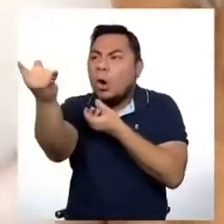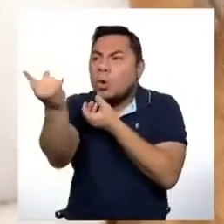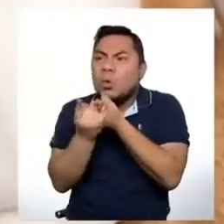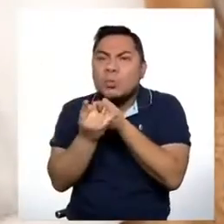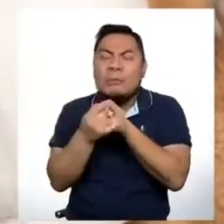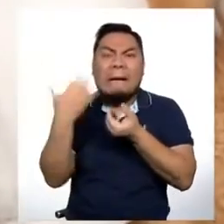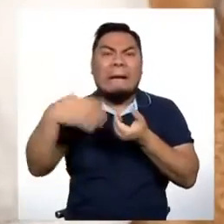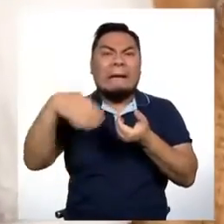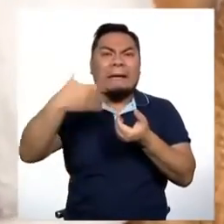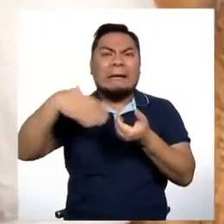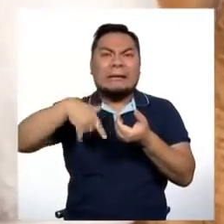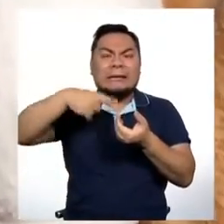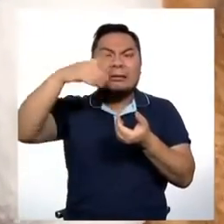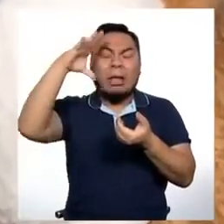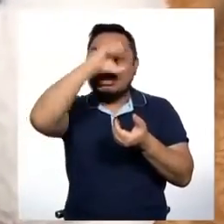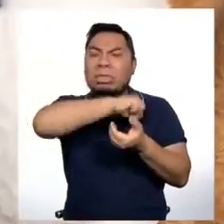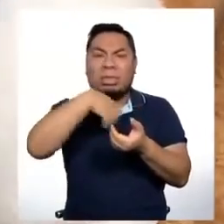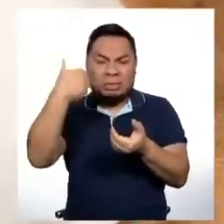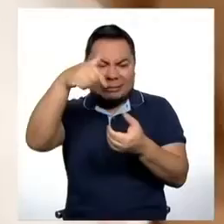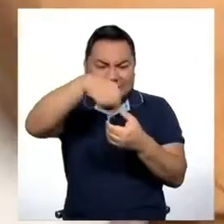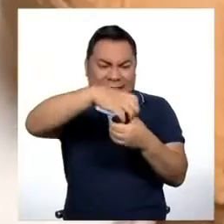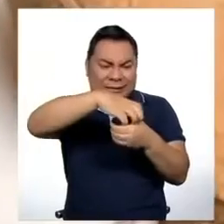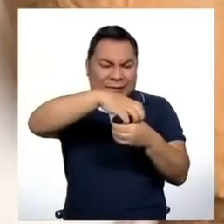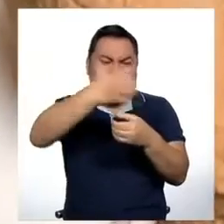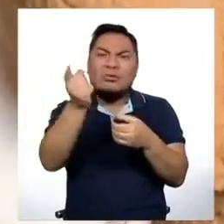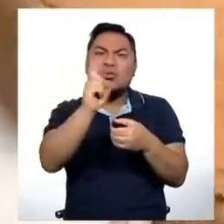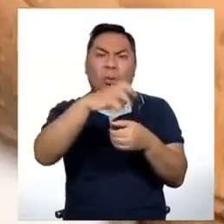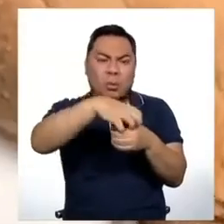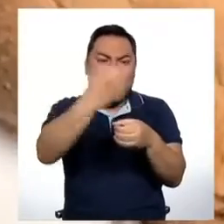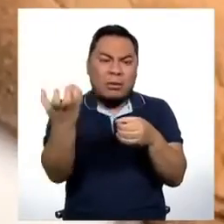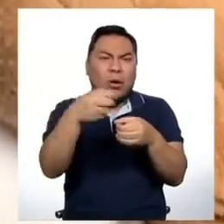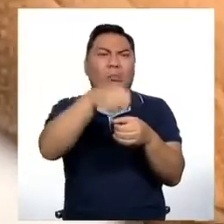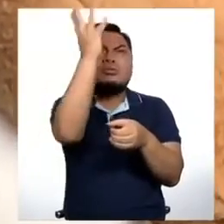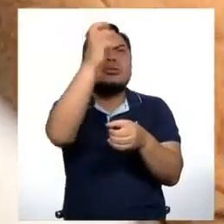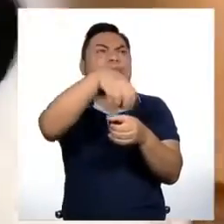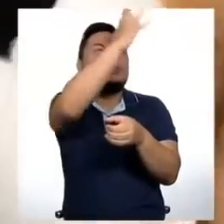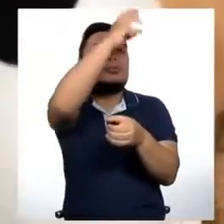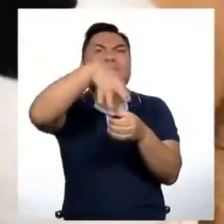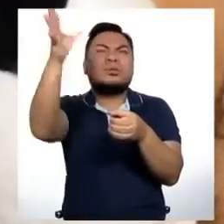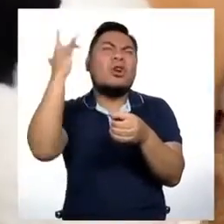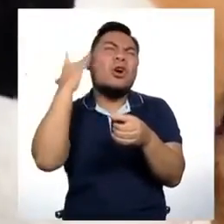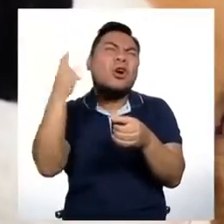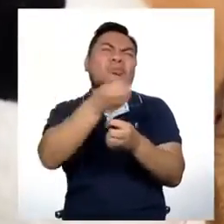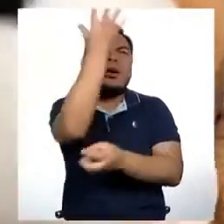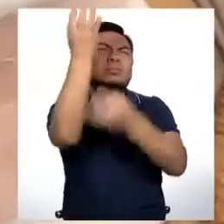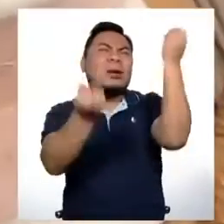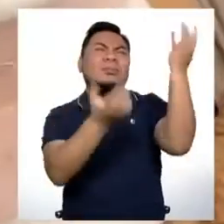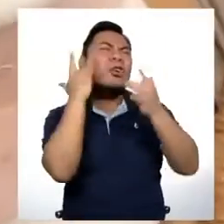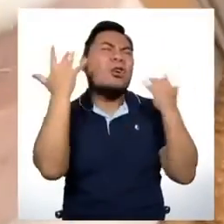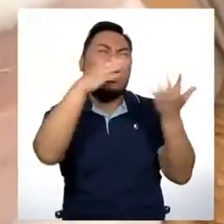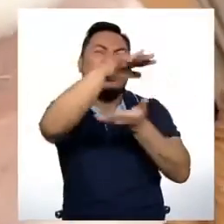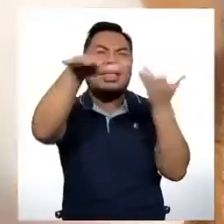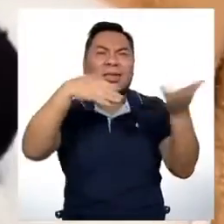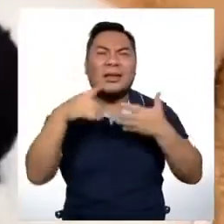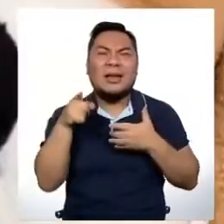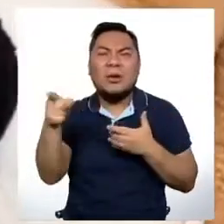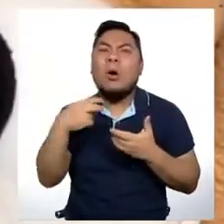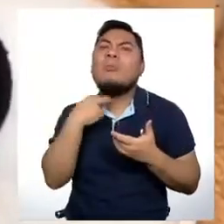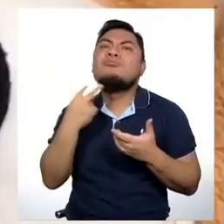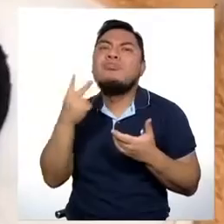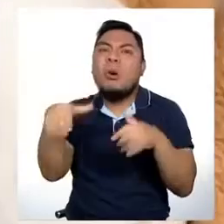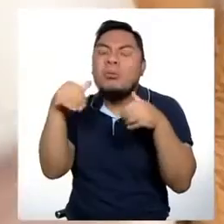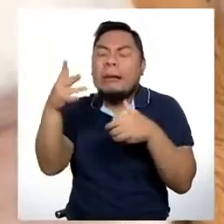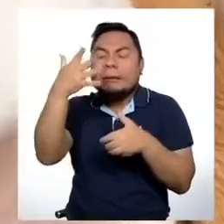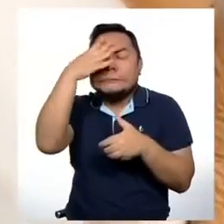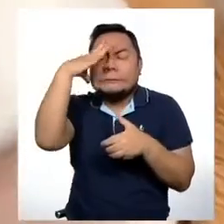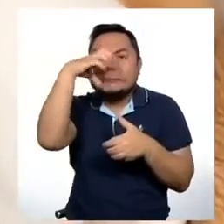botella. La voy... ¡Ah, no! No la puedo abrir, porque si no... ¡Ah, sería un gran ruido con todos los sonidos que tengo aquí dentro! ¡Uy, oh,